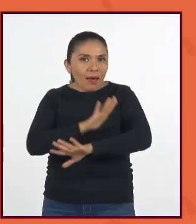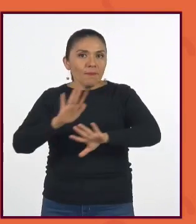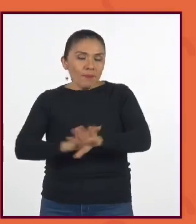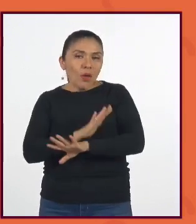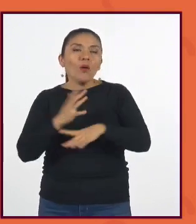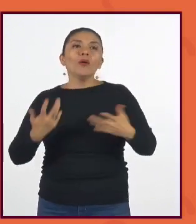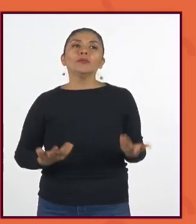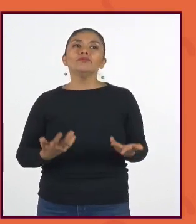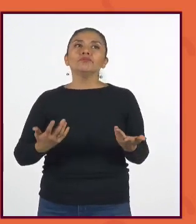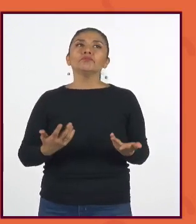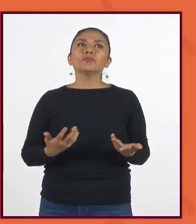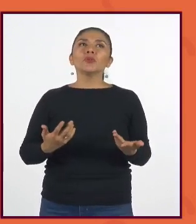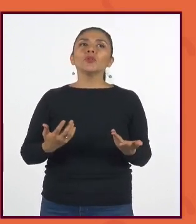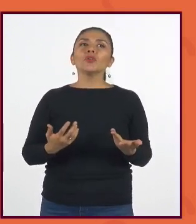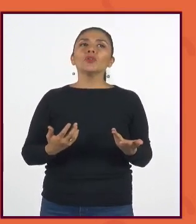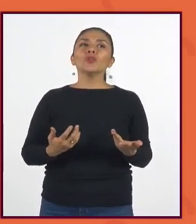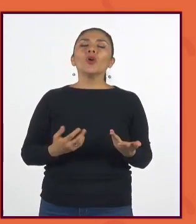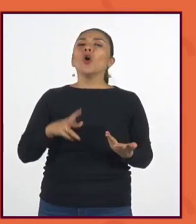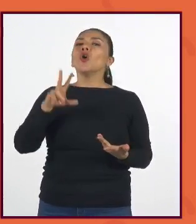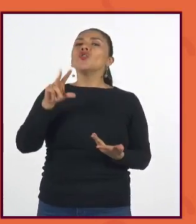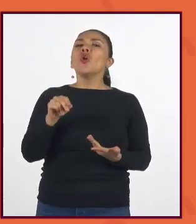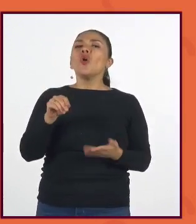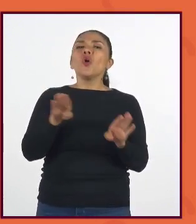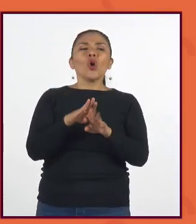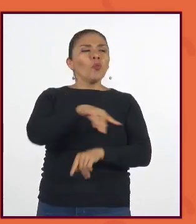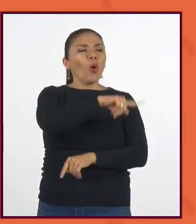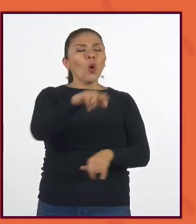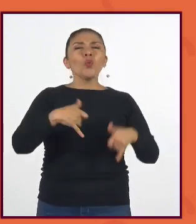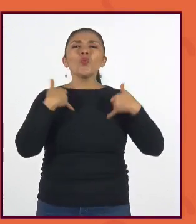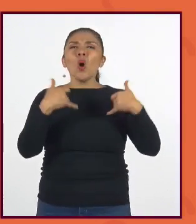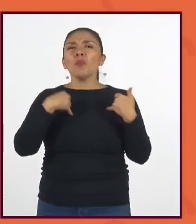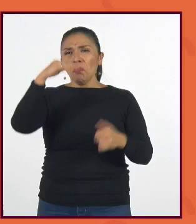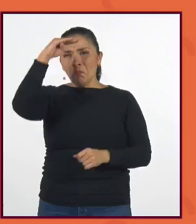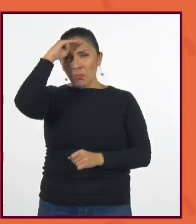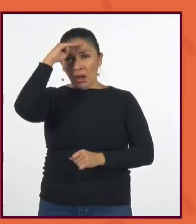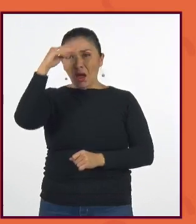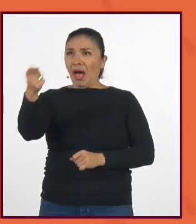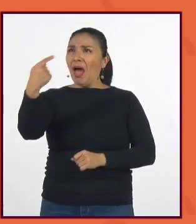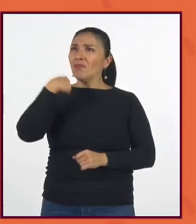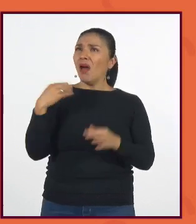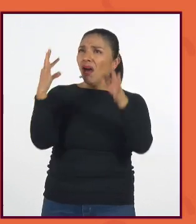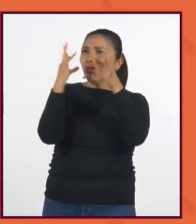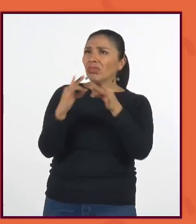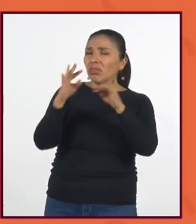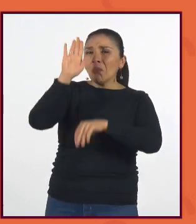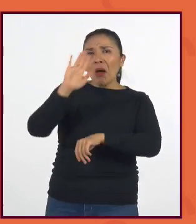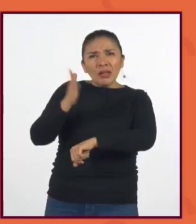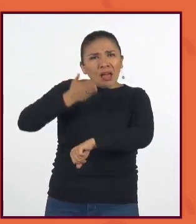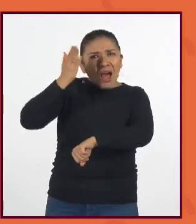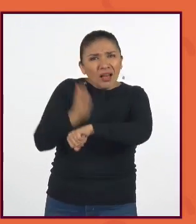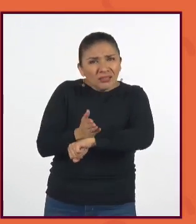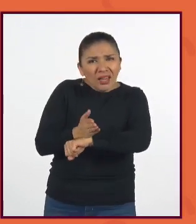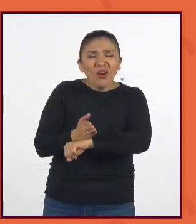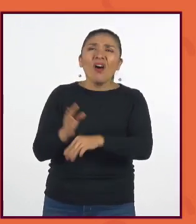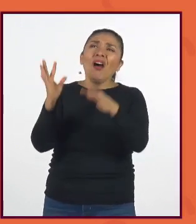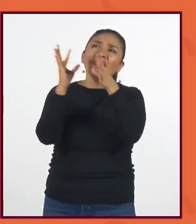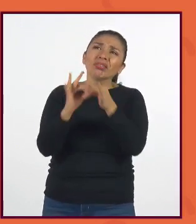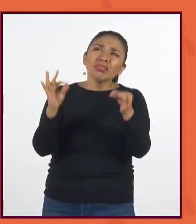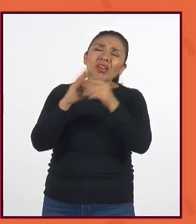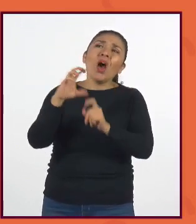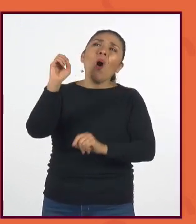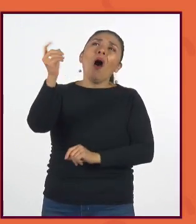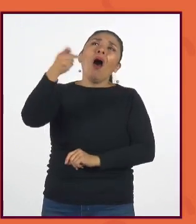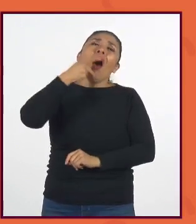sea, que no lo sientan los chicos como tan dirigida, como si fuera un castigo o como si fuera un sermón,